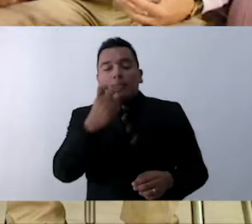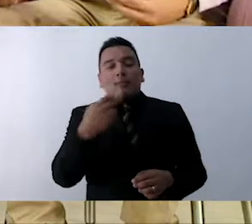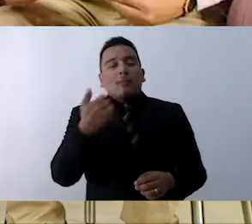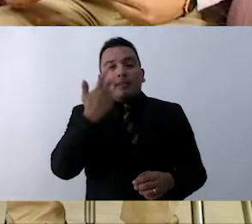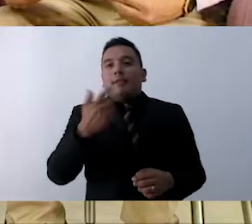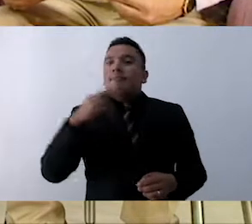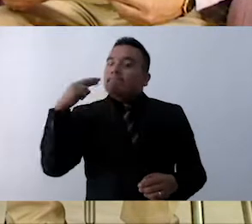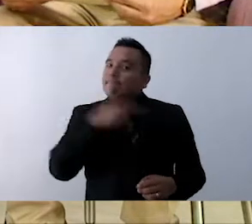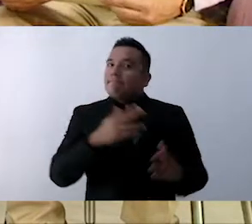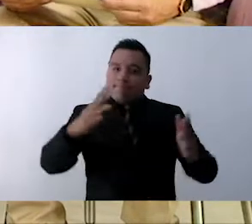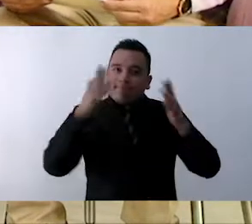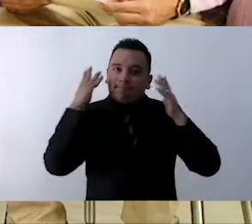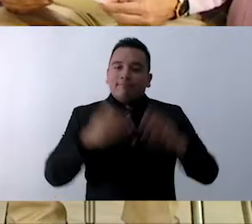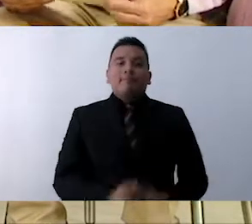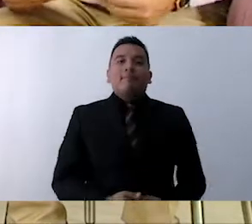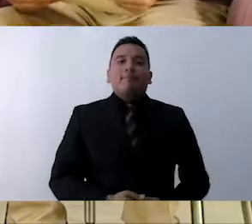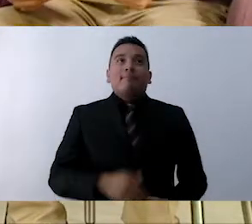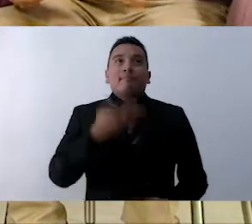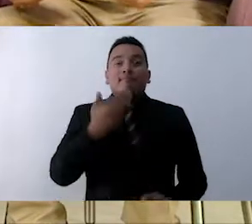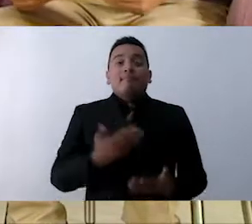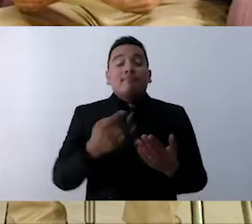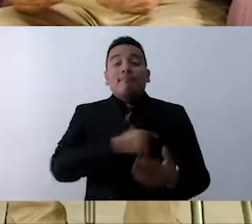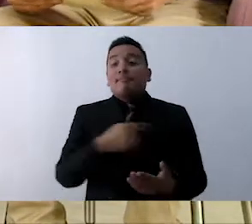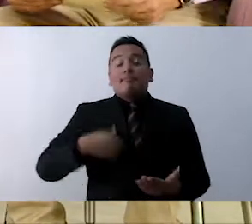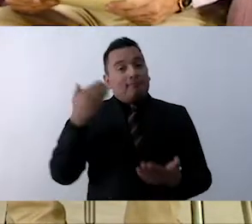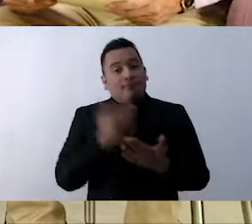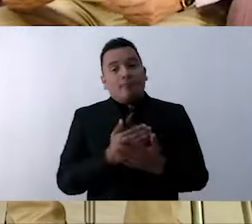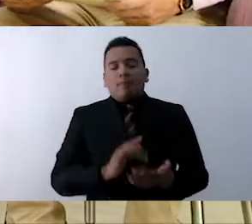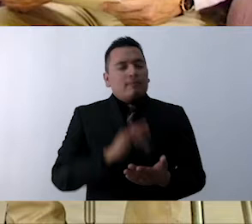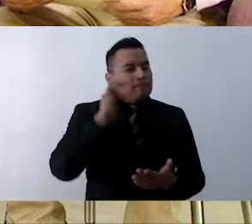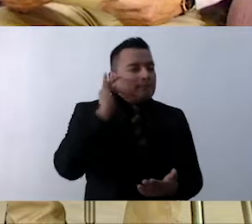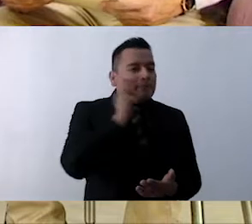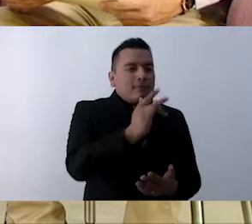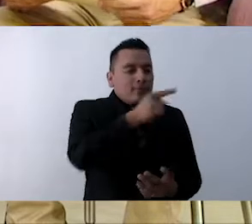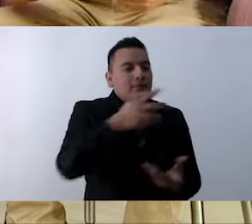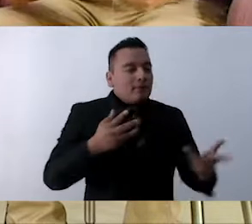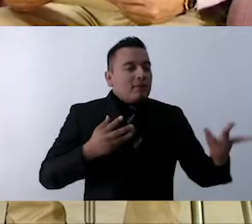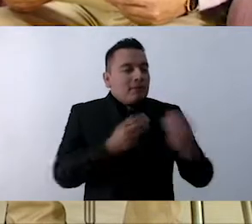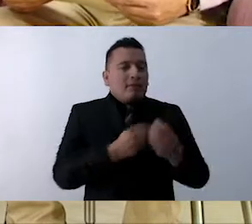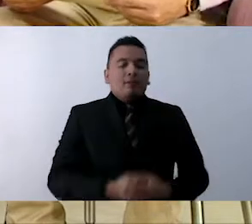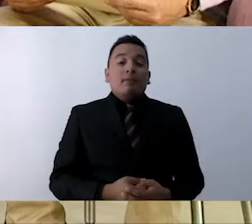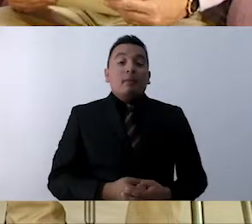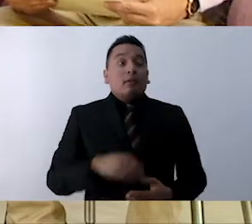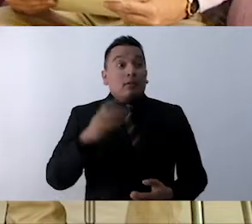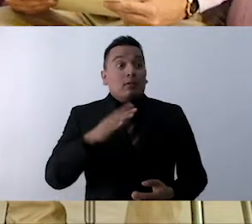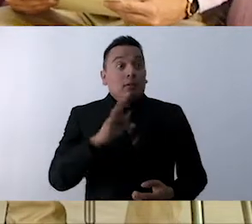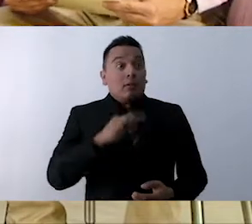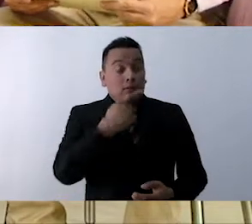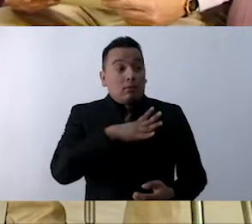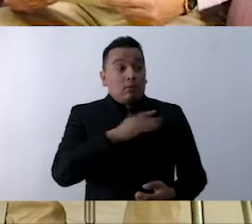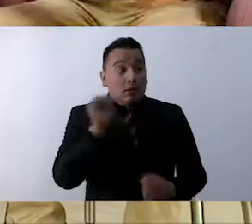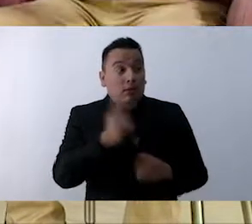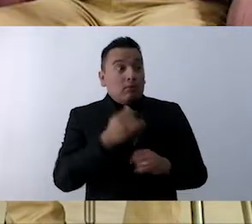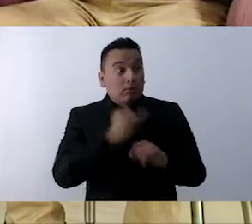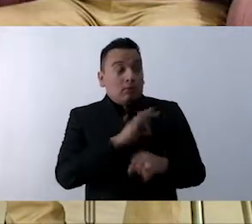obligan a respuestas inmediatas. Pues estamos ya terminando el programa, agradecemos mucho tu participación.